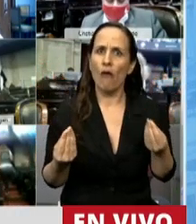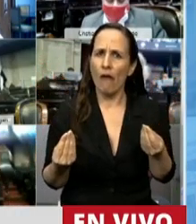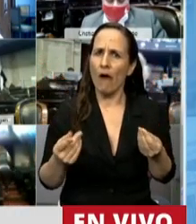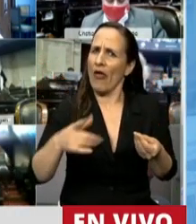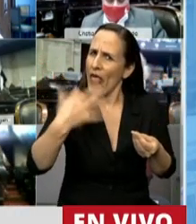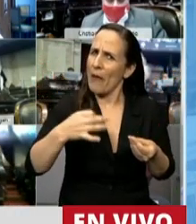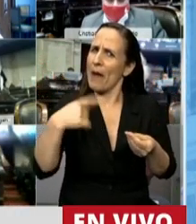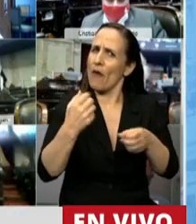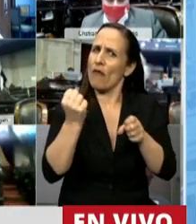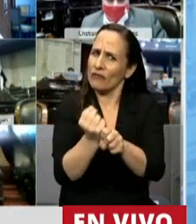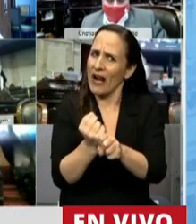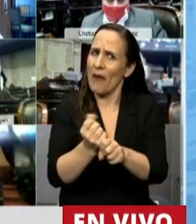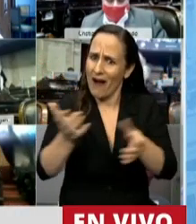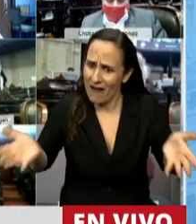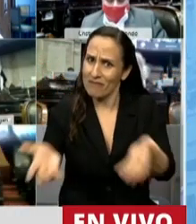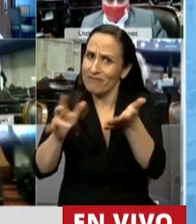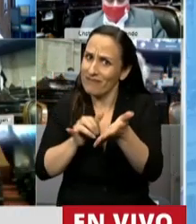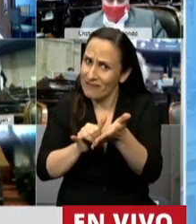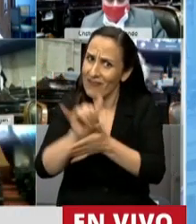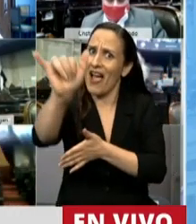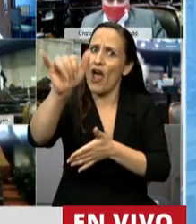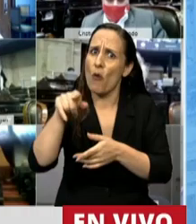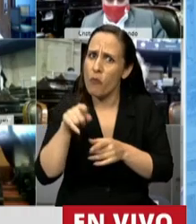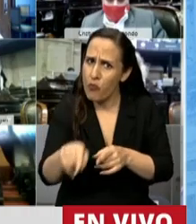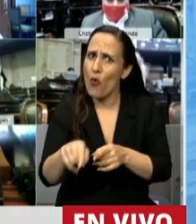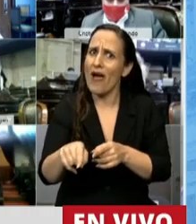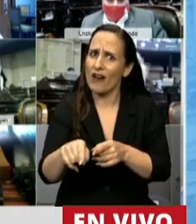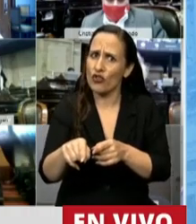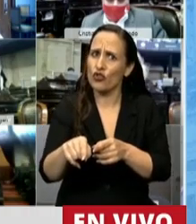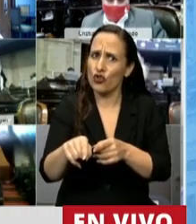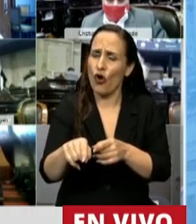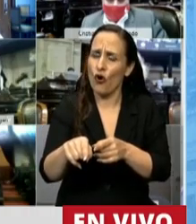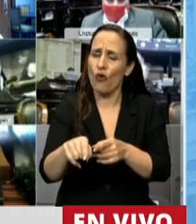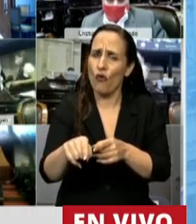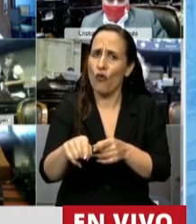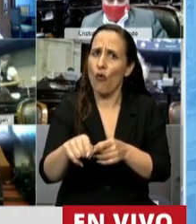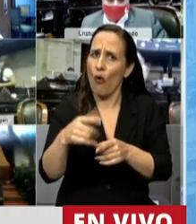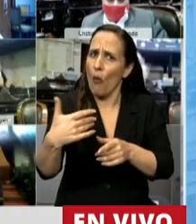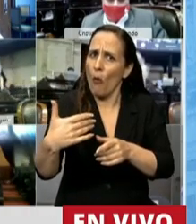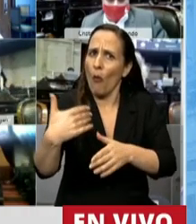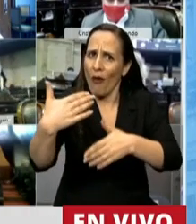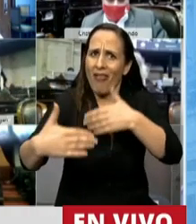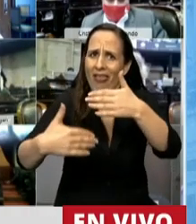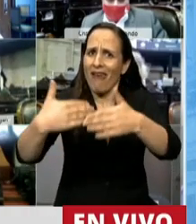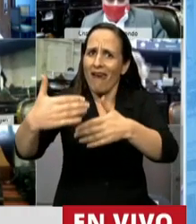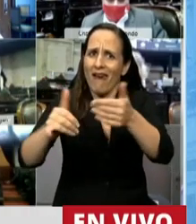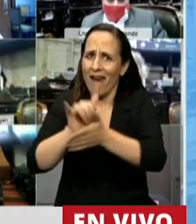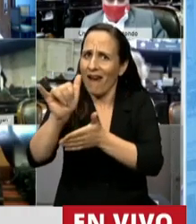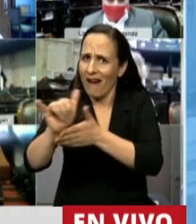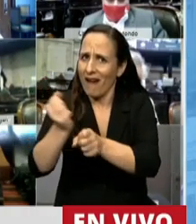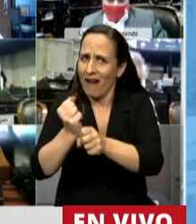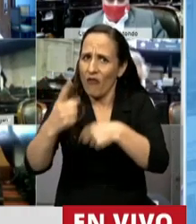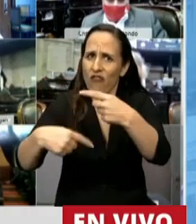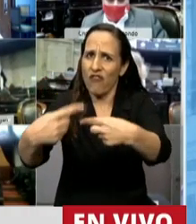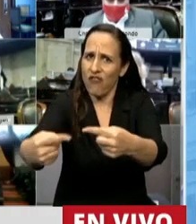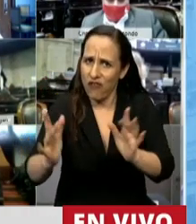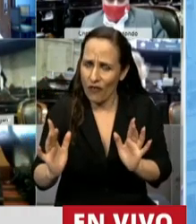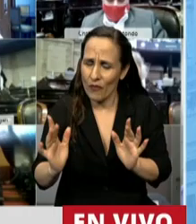y dejar al aeropuerto en funciones de desarrollar su tarea como corresponde